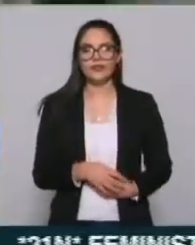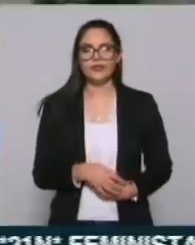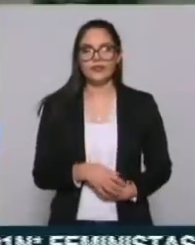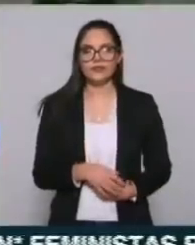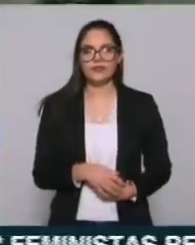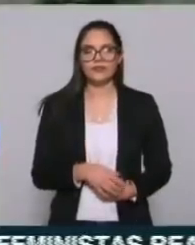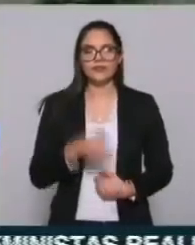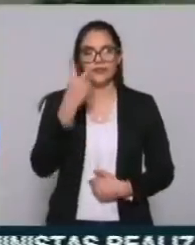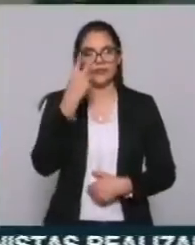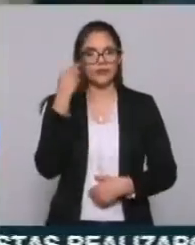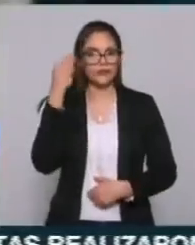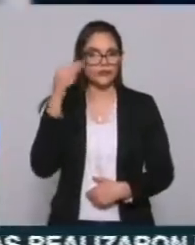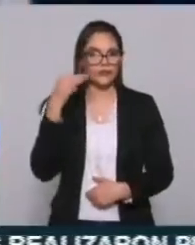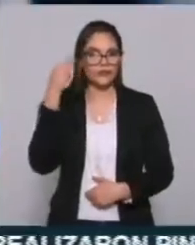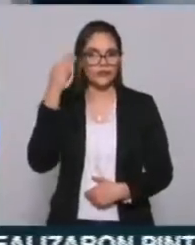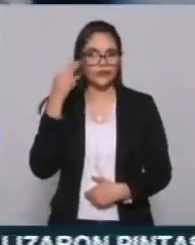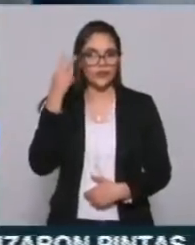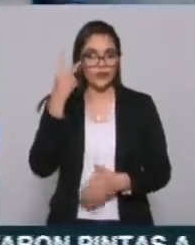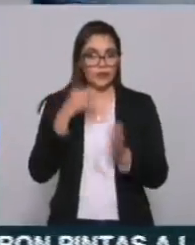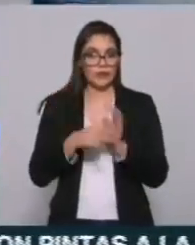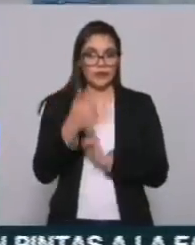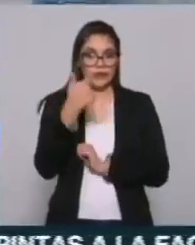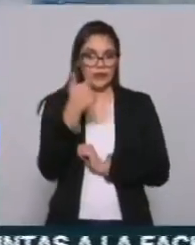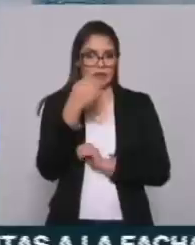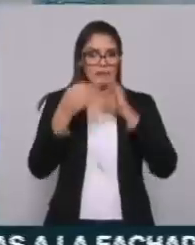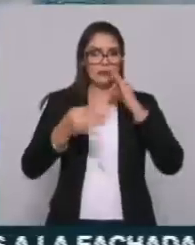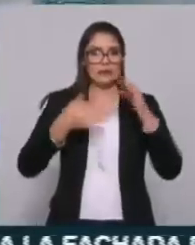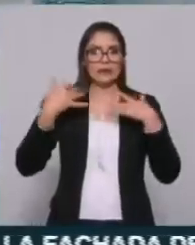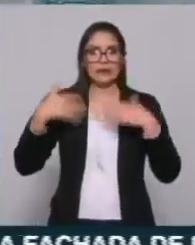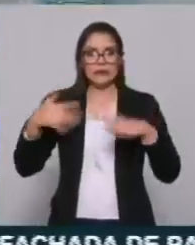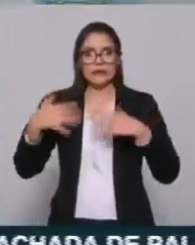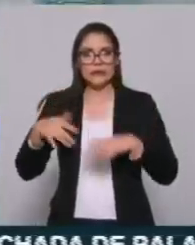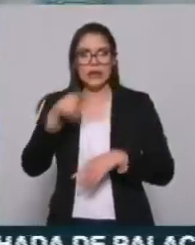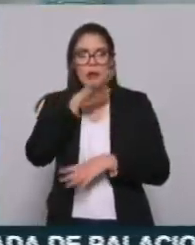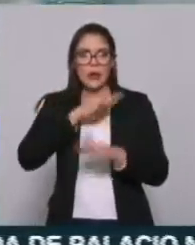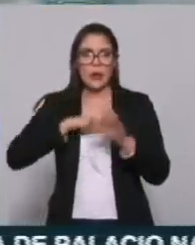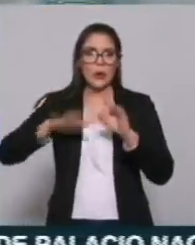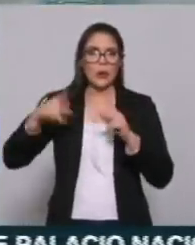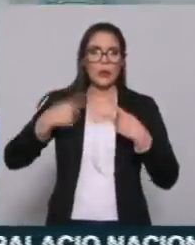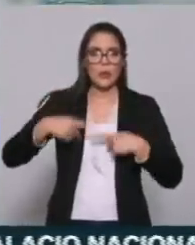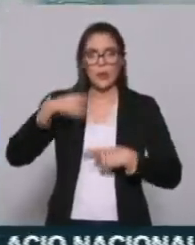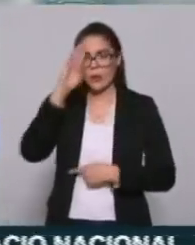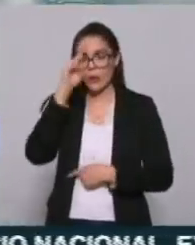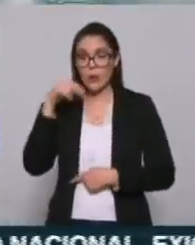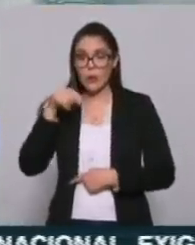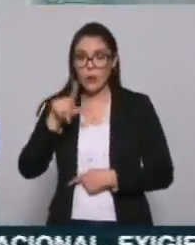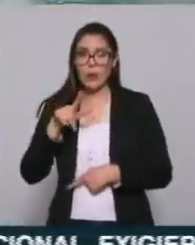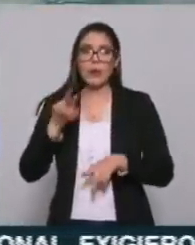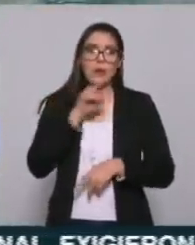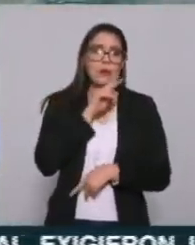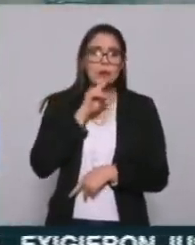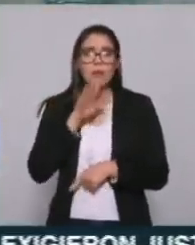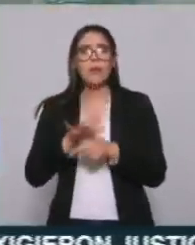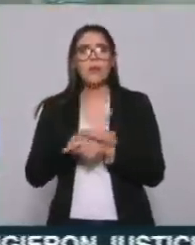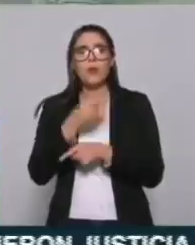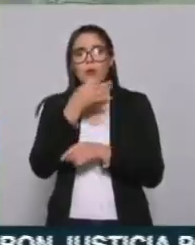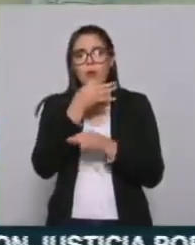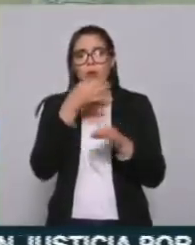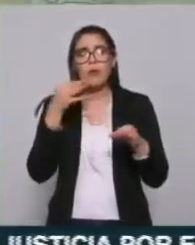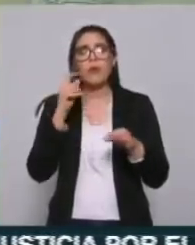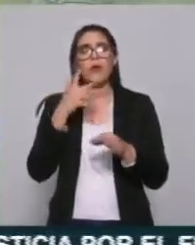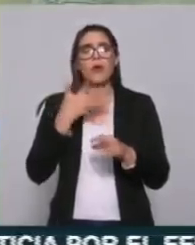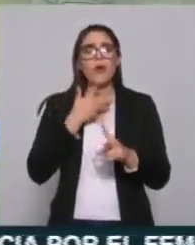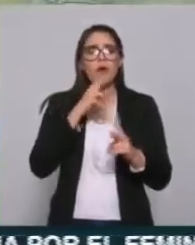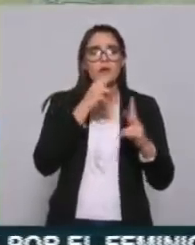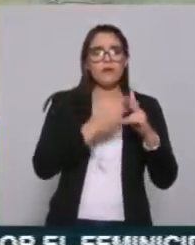El 2 de marzo de 2006, una noticia conmocionó a los habitantes de Monterrey, Nuevo León, al darse a conocer la noticia del asesinato de los